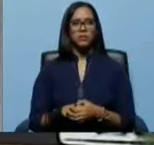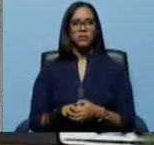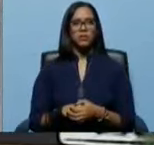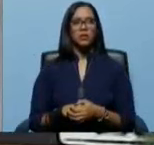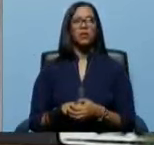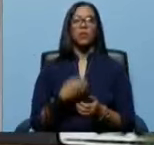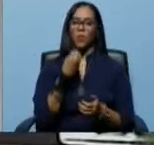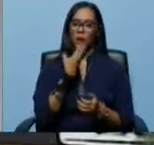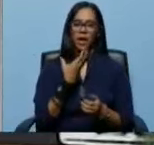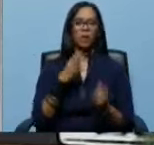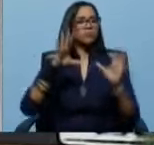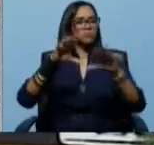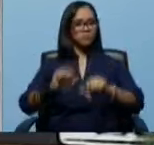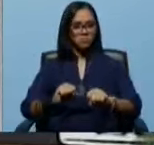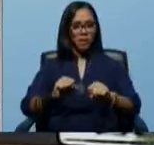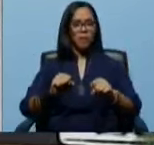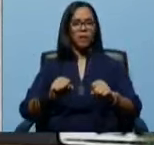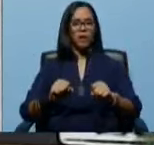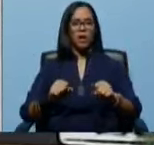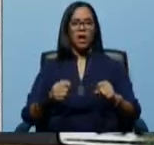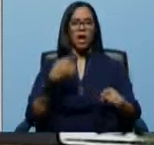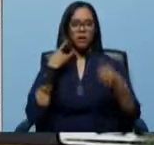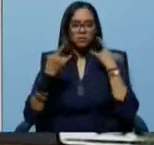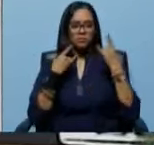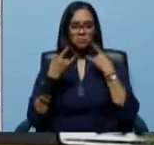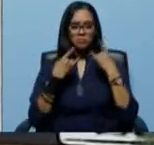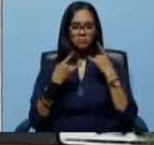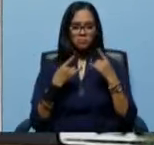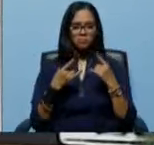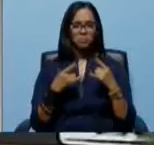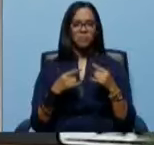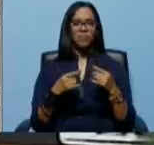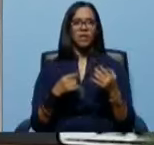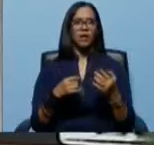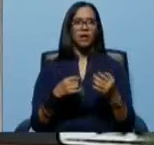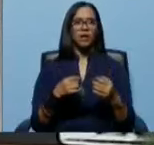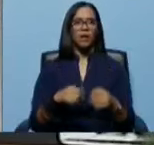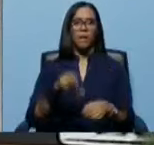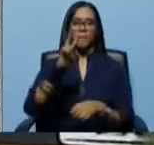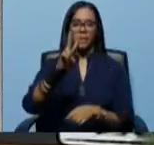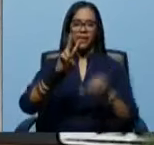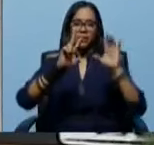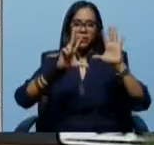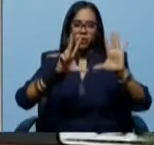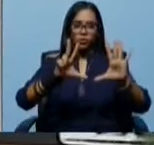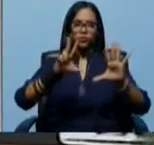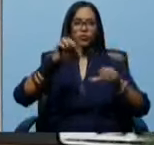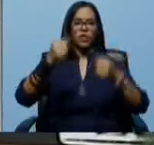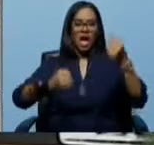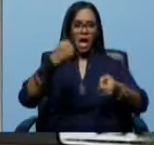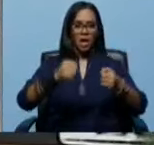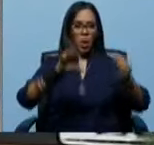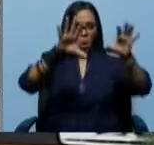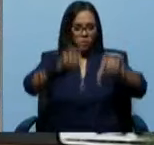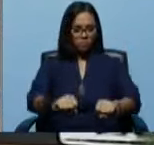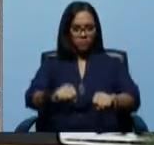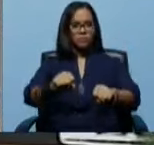Entonces, bueno, tomamos las acciones. Fueron decomisados 28 carros ahí.